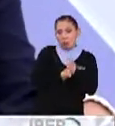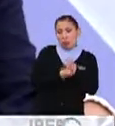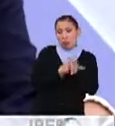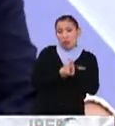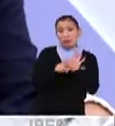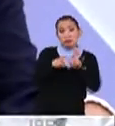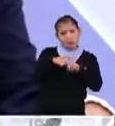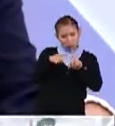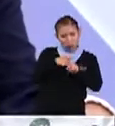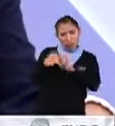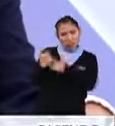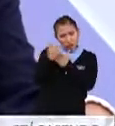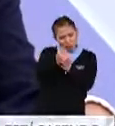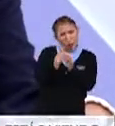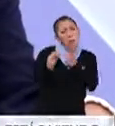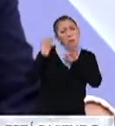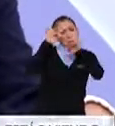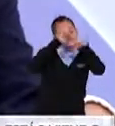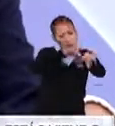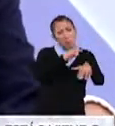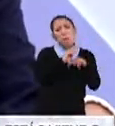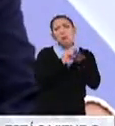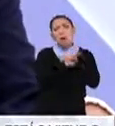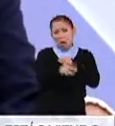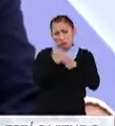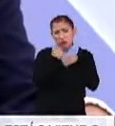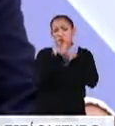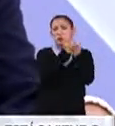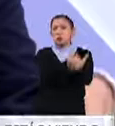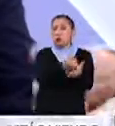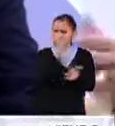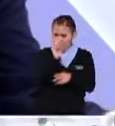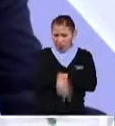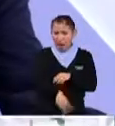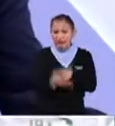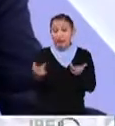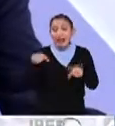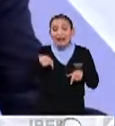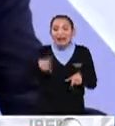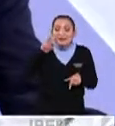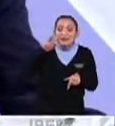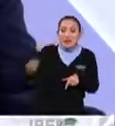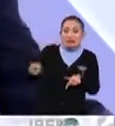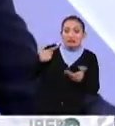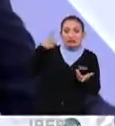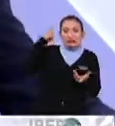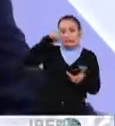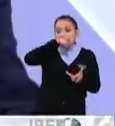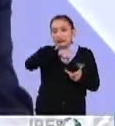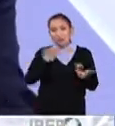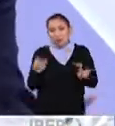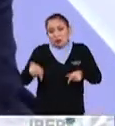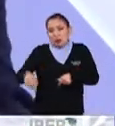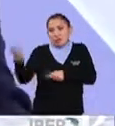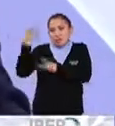lo positivo de la migración. La migración también trae muchas cosas positivas, es decir, aquí estamos viendo los retos, porque además pues en el tránsito creo que lo que